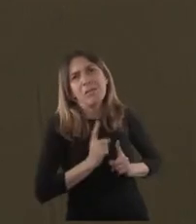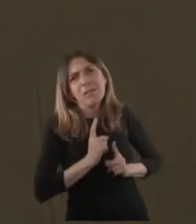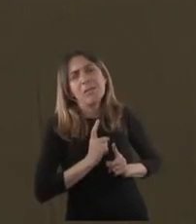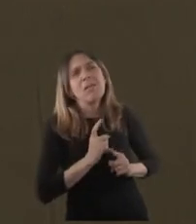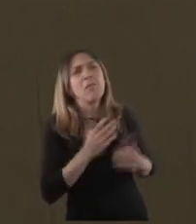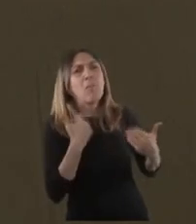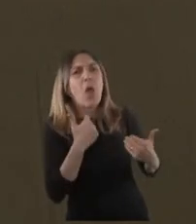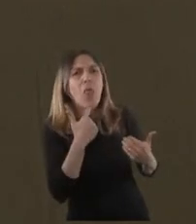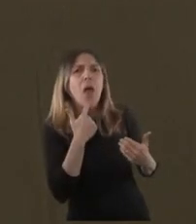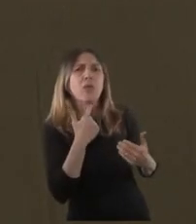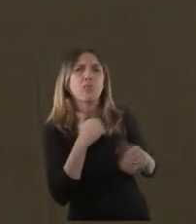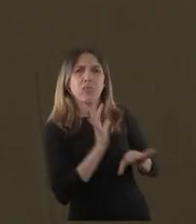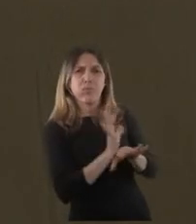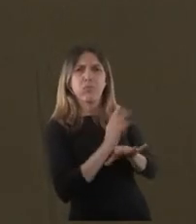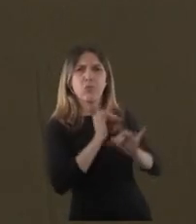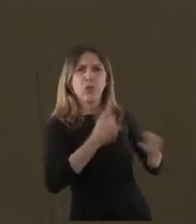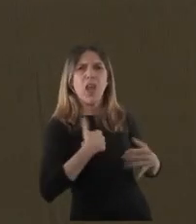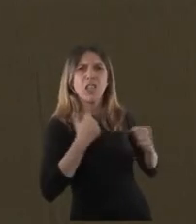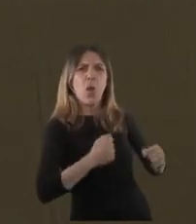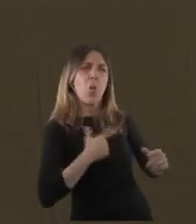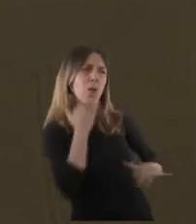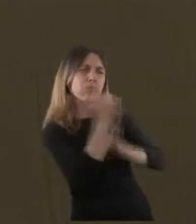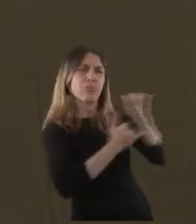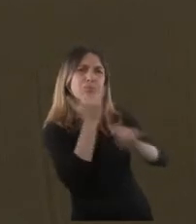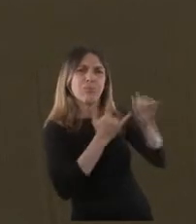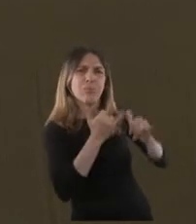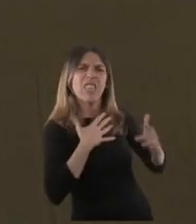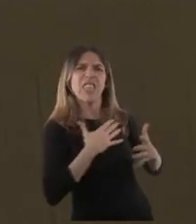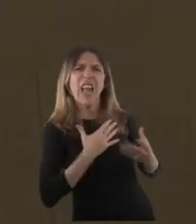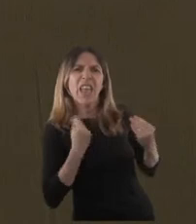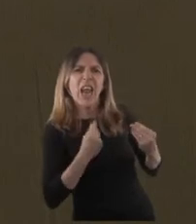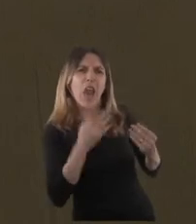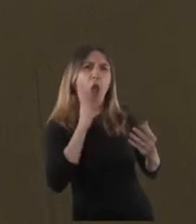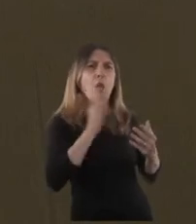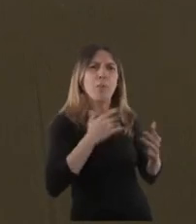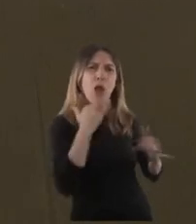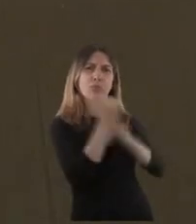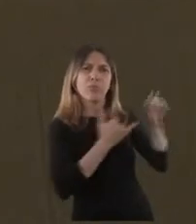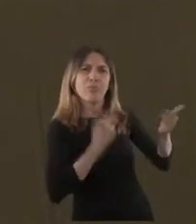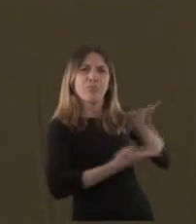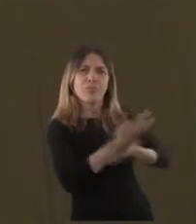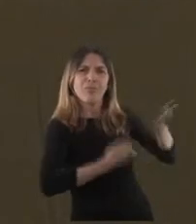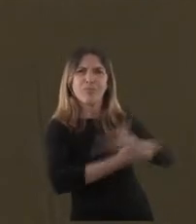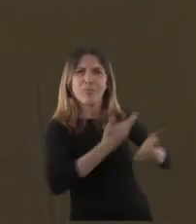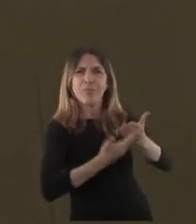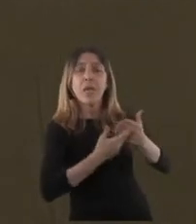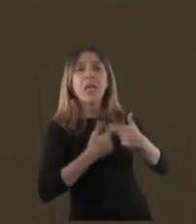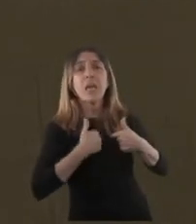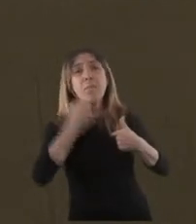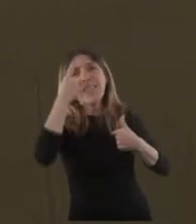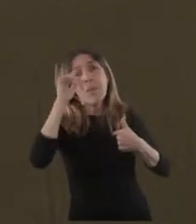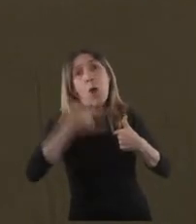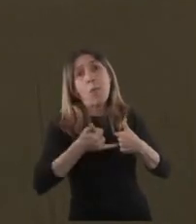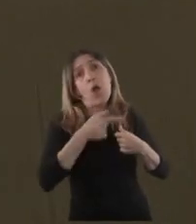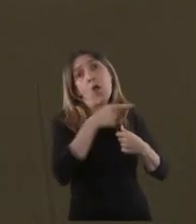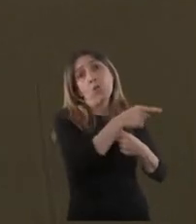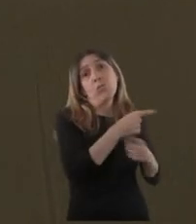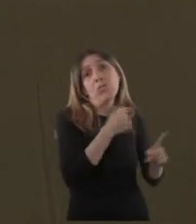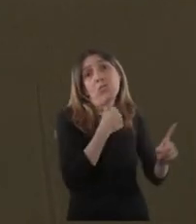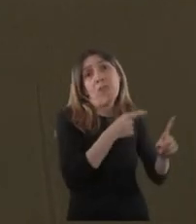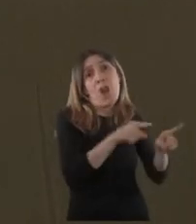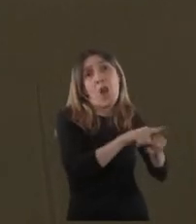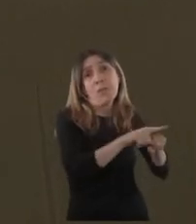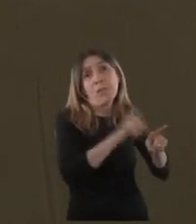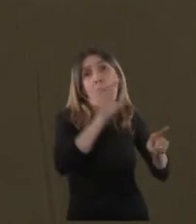con frontalidad y con sinceridad lo que sentimos y lo que creemos es lo mejor, que es lo que usted quiere para toda